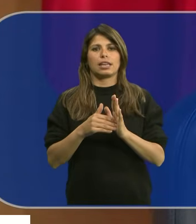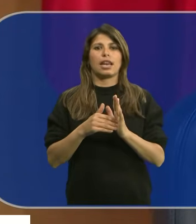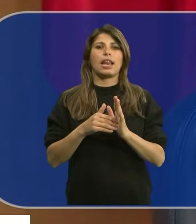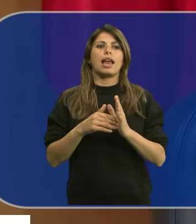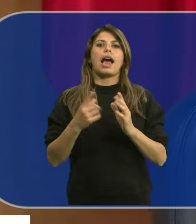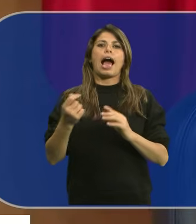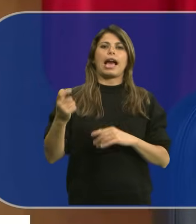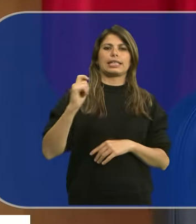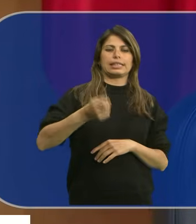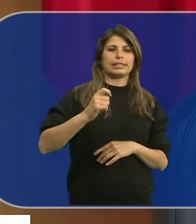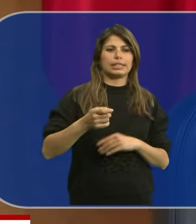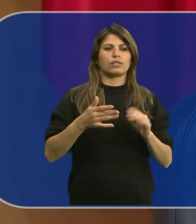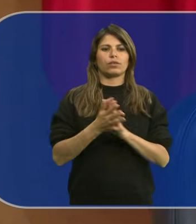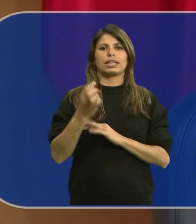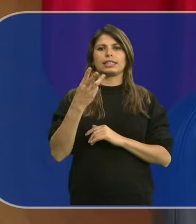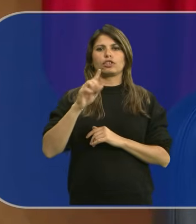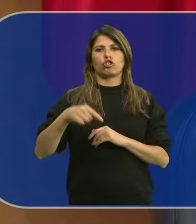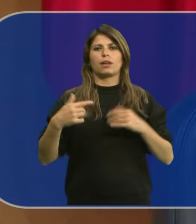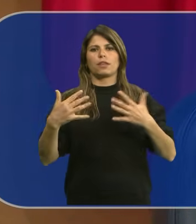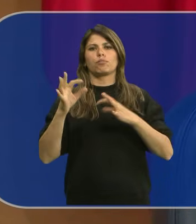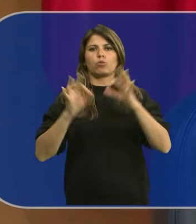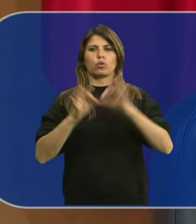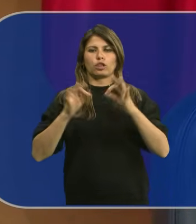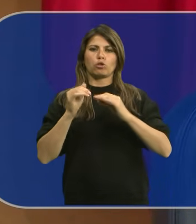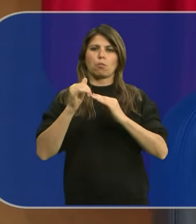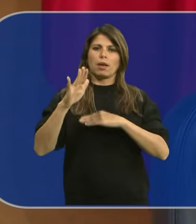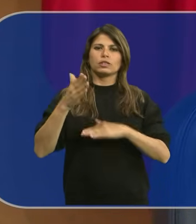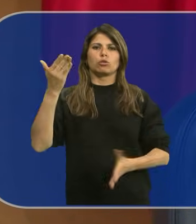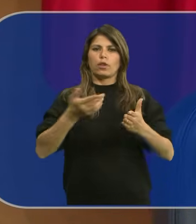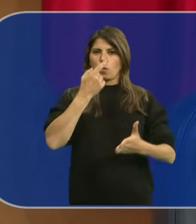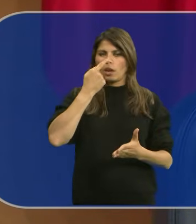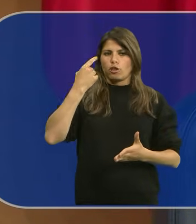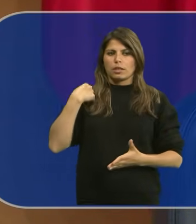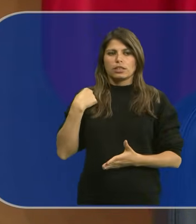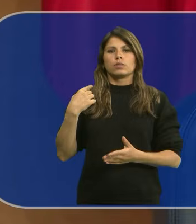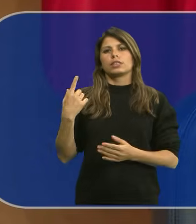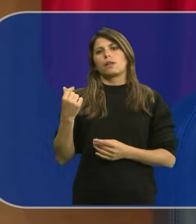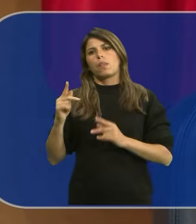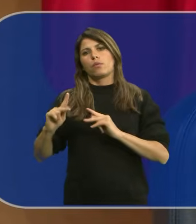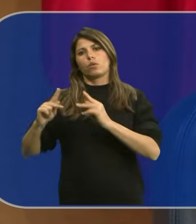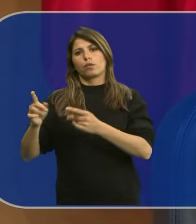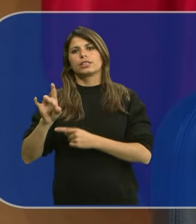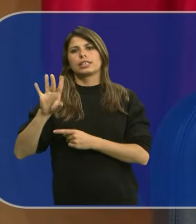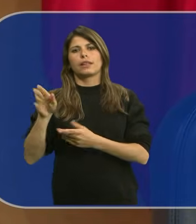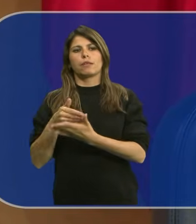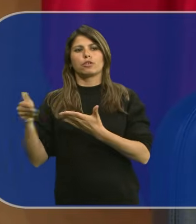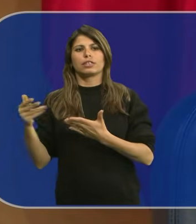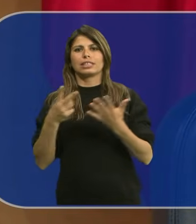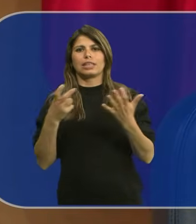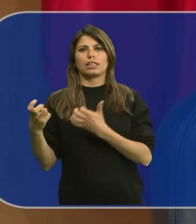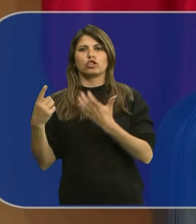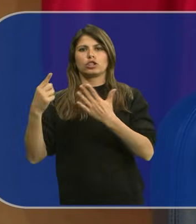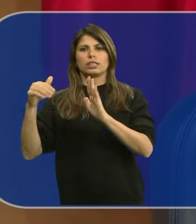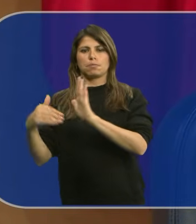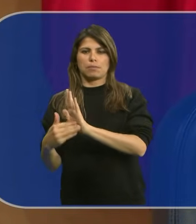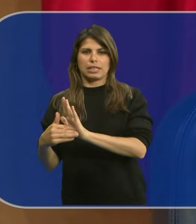un crecimiento del 10,3% respecto a las del ejercicio anterior, y las devoluciones 15.706.000, con